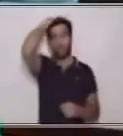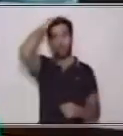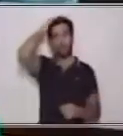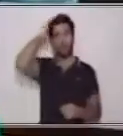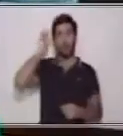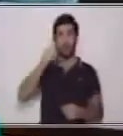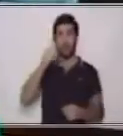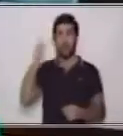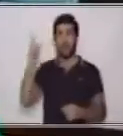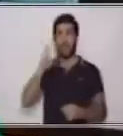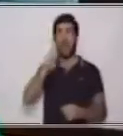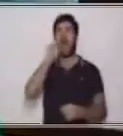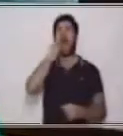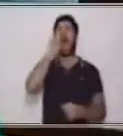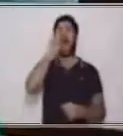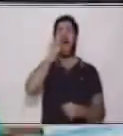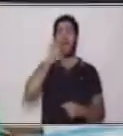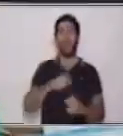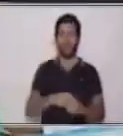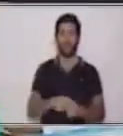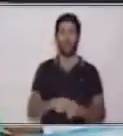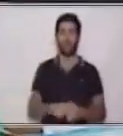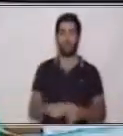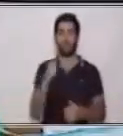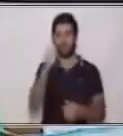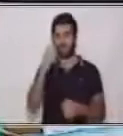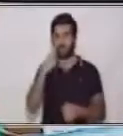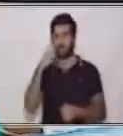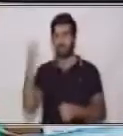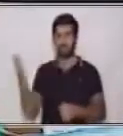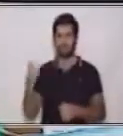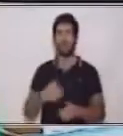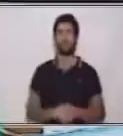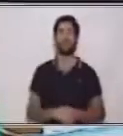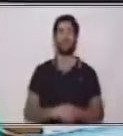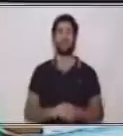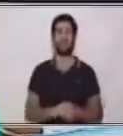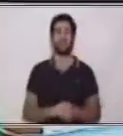Oye, bien. A ver.